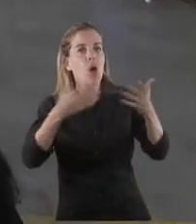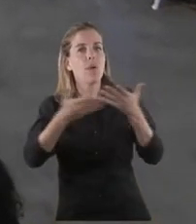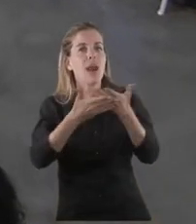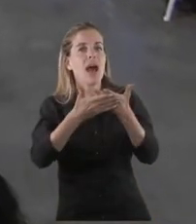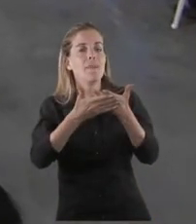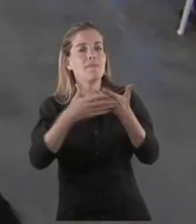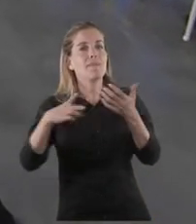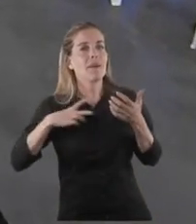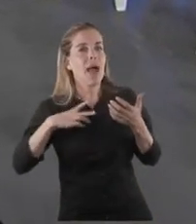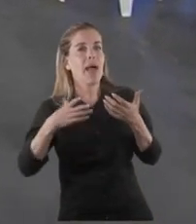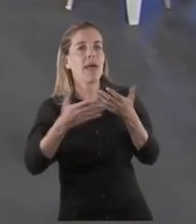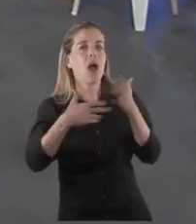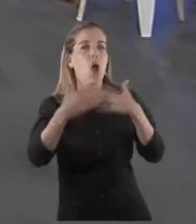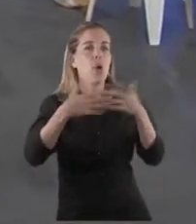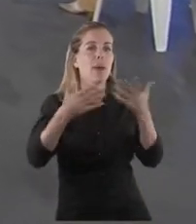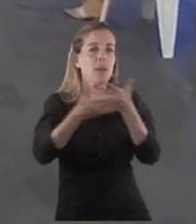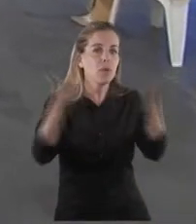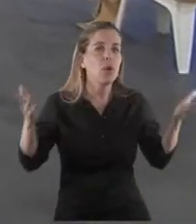las localidades.